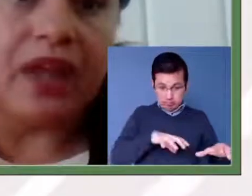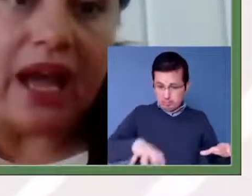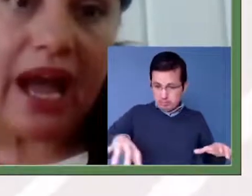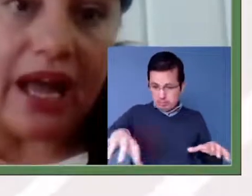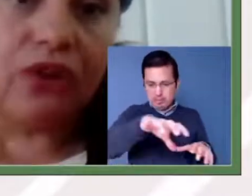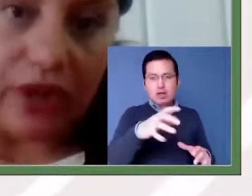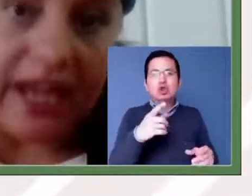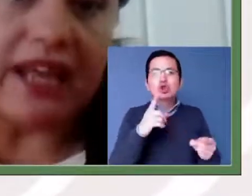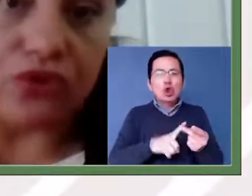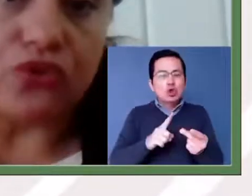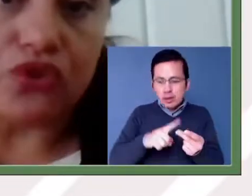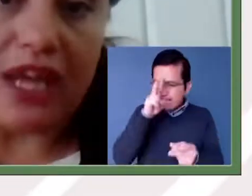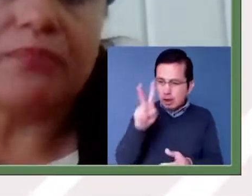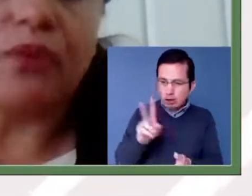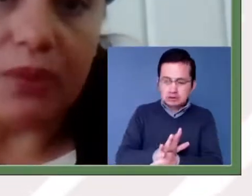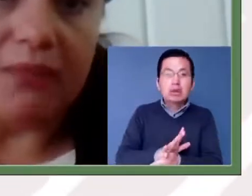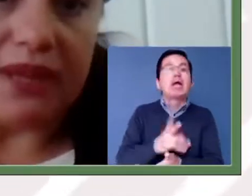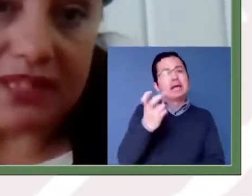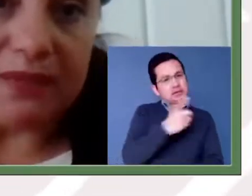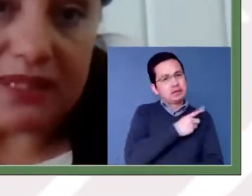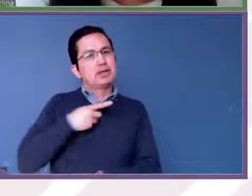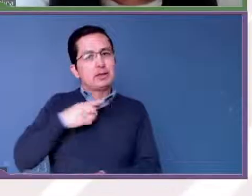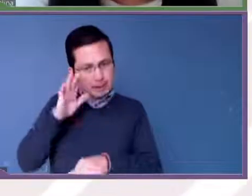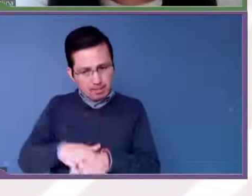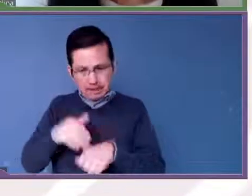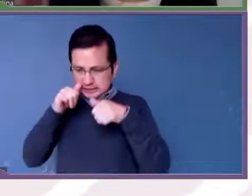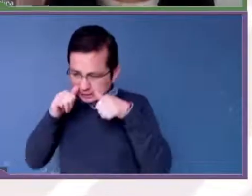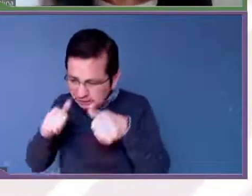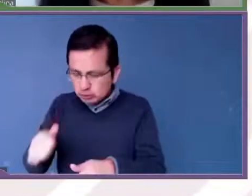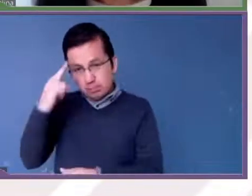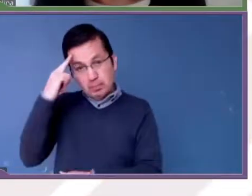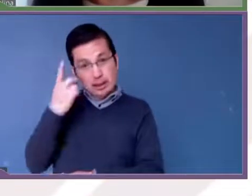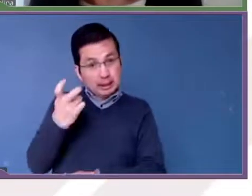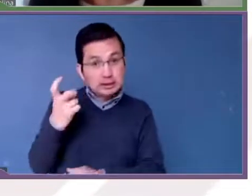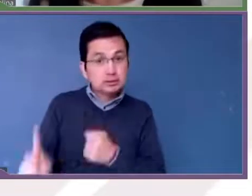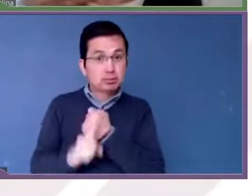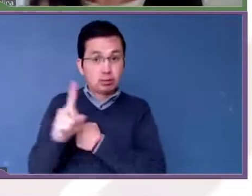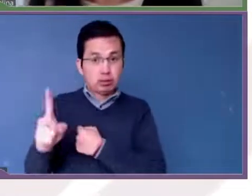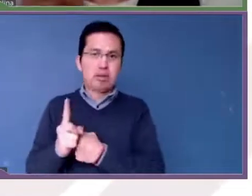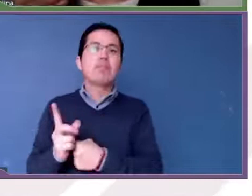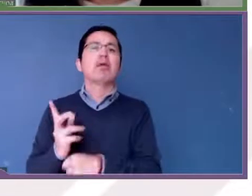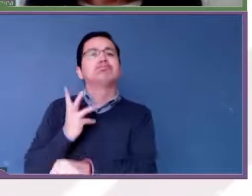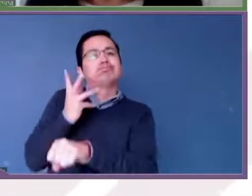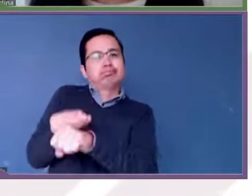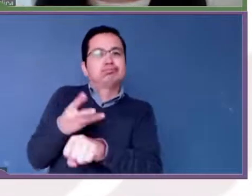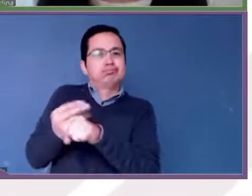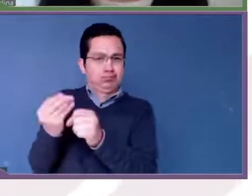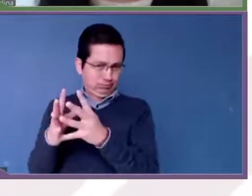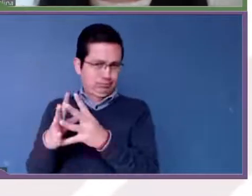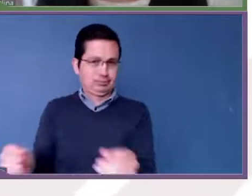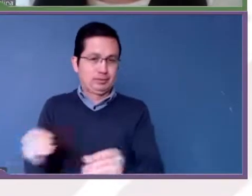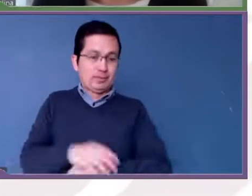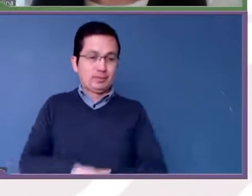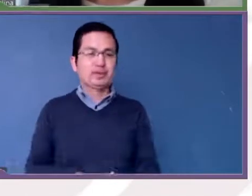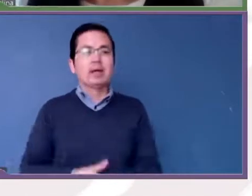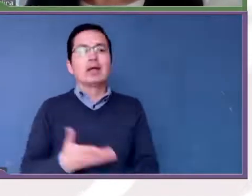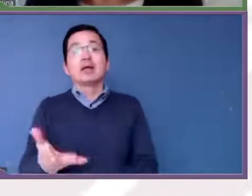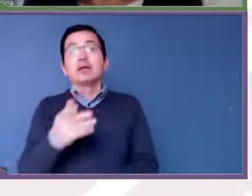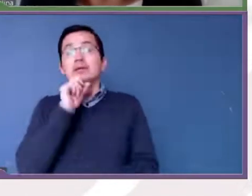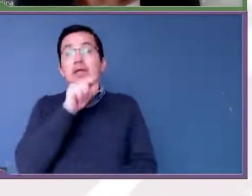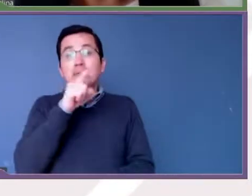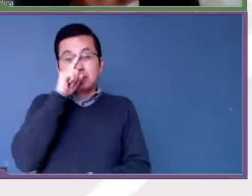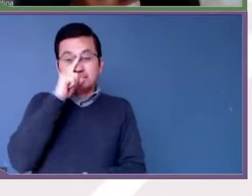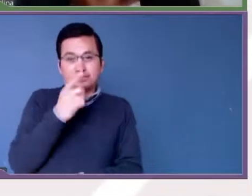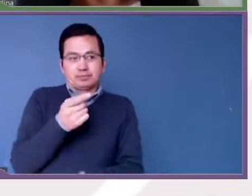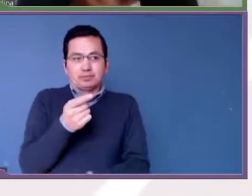¿no? A lograr, a solucionar problemas específicos. Y por supuesto que los mensajes y el trabajo que se hace